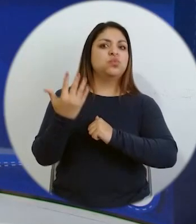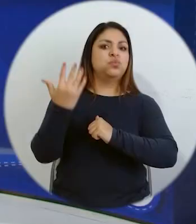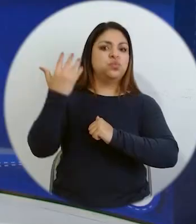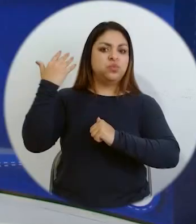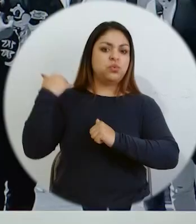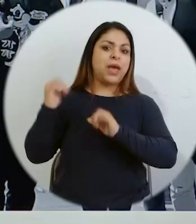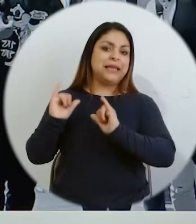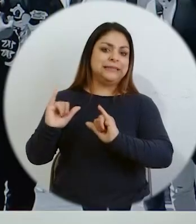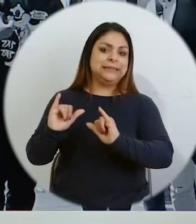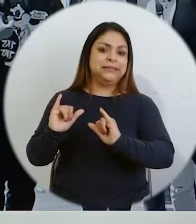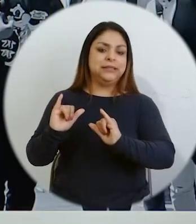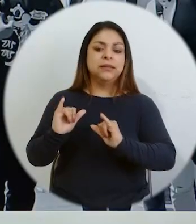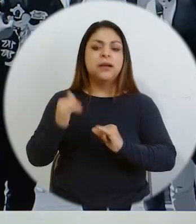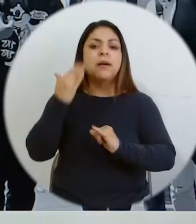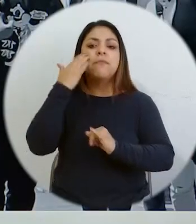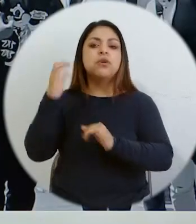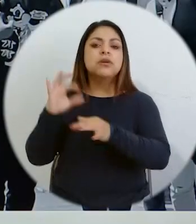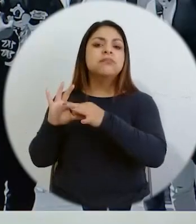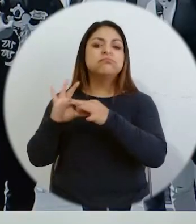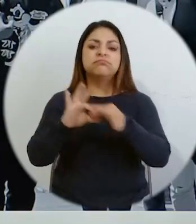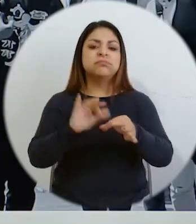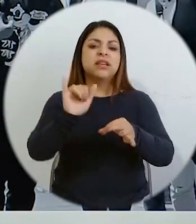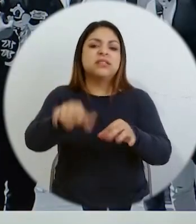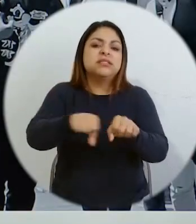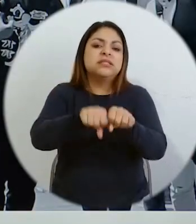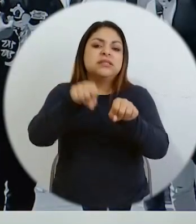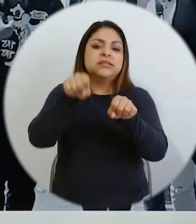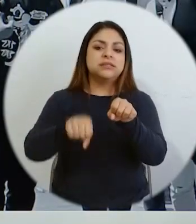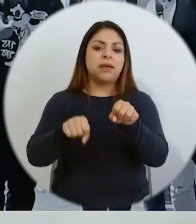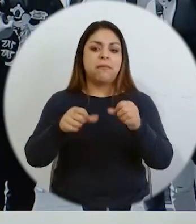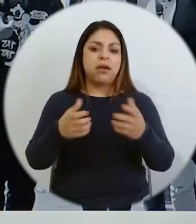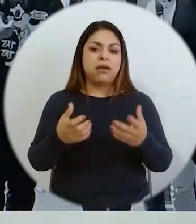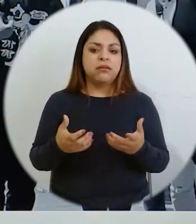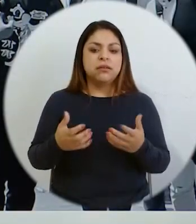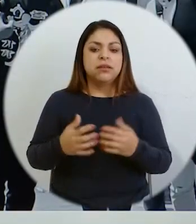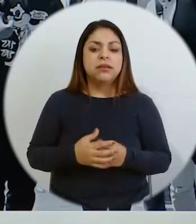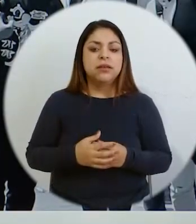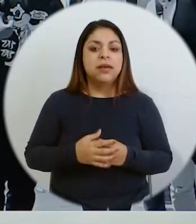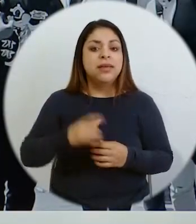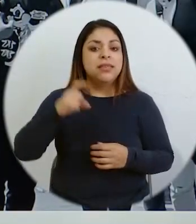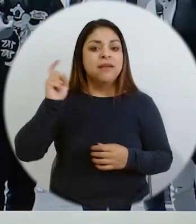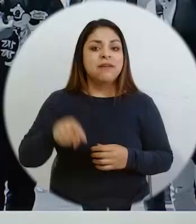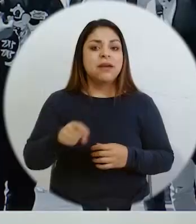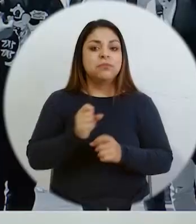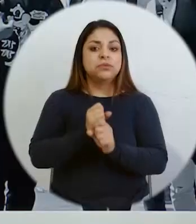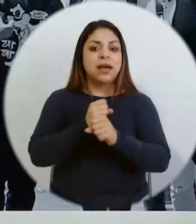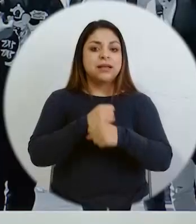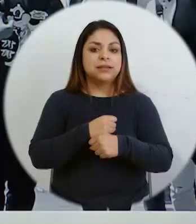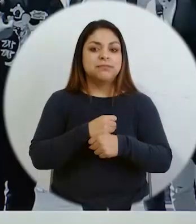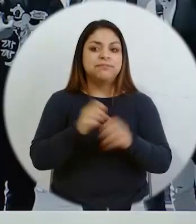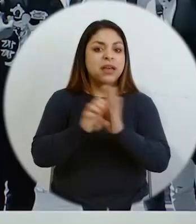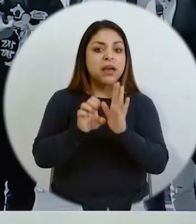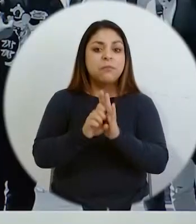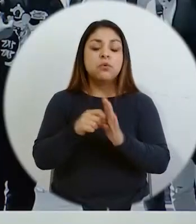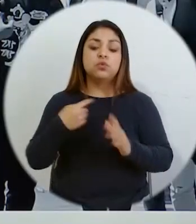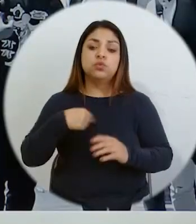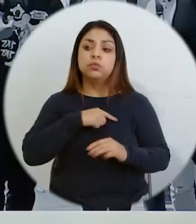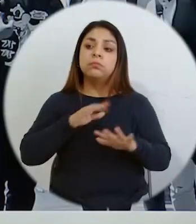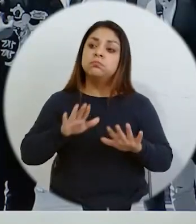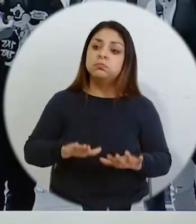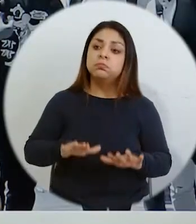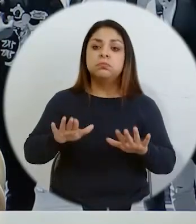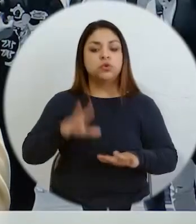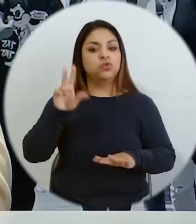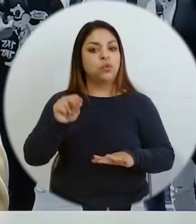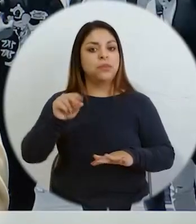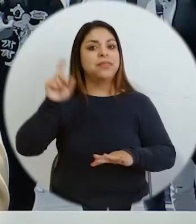lo que los sistemas tenemos que hacer, no ser pasivos, exacto, trabajar en la prevención para efectos